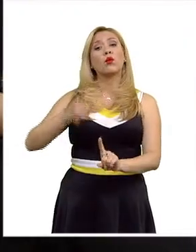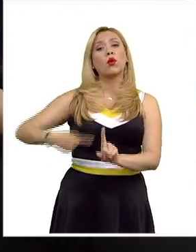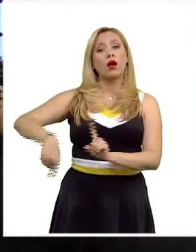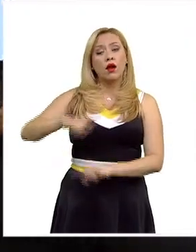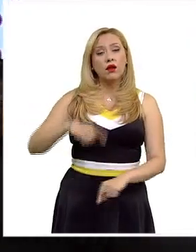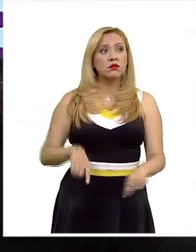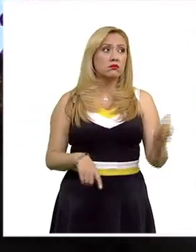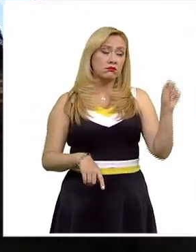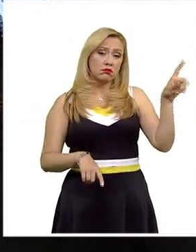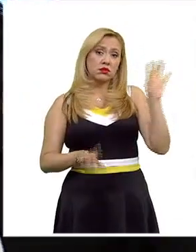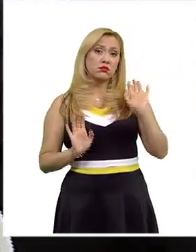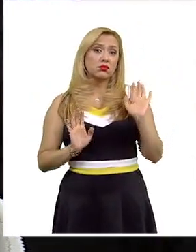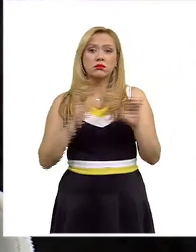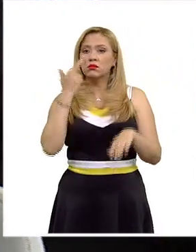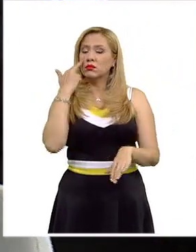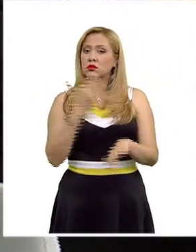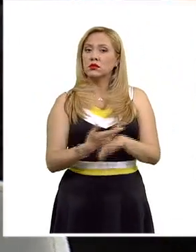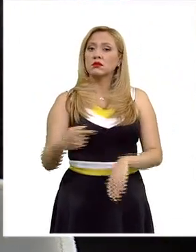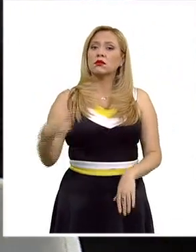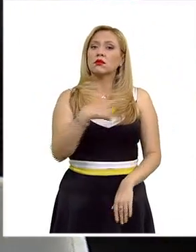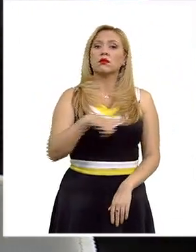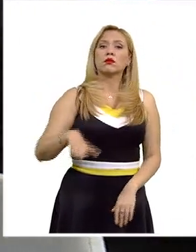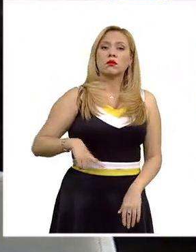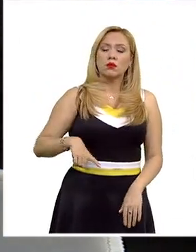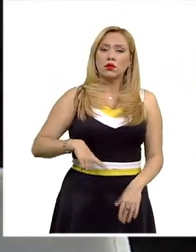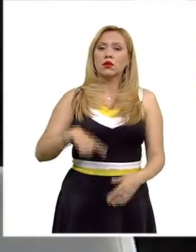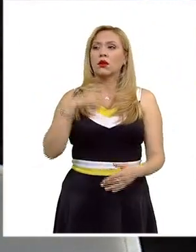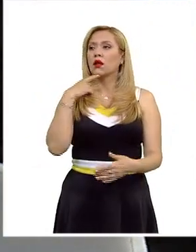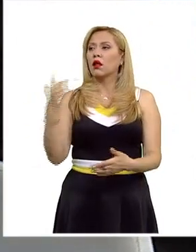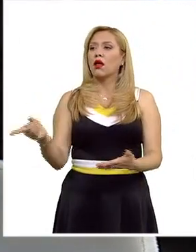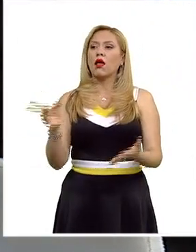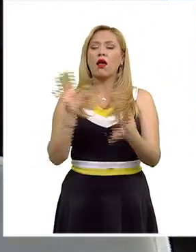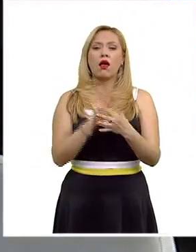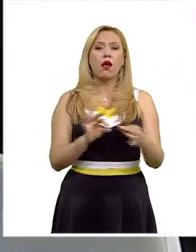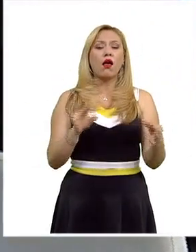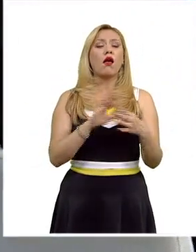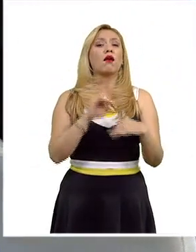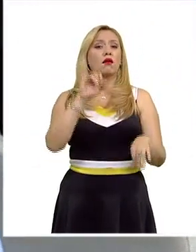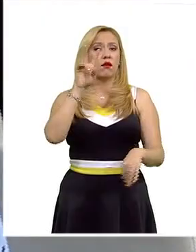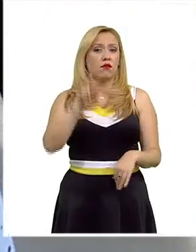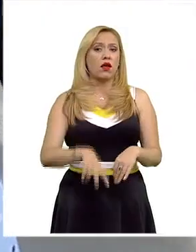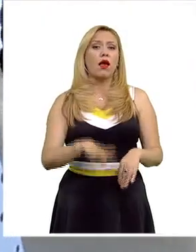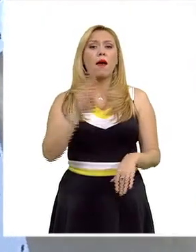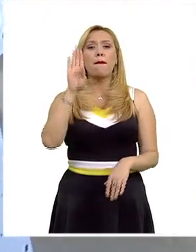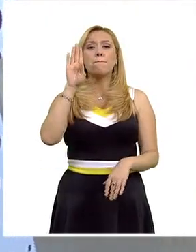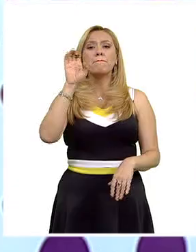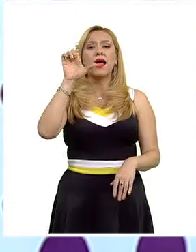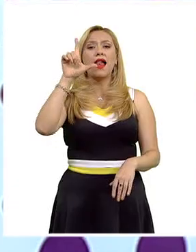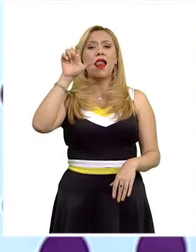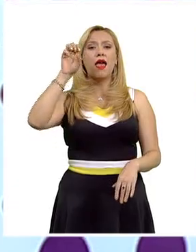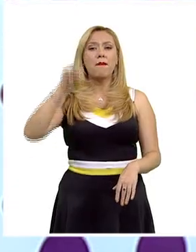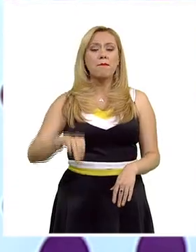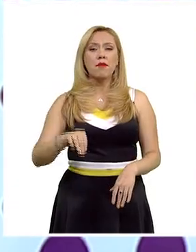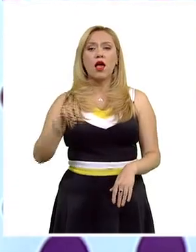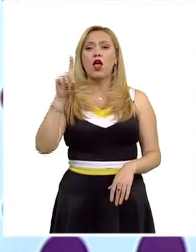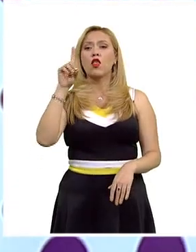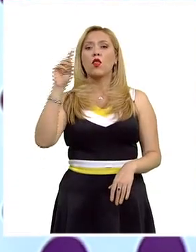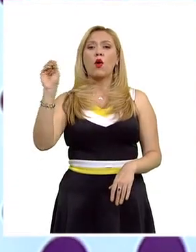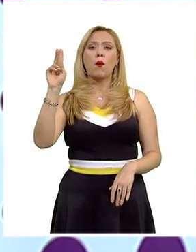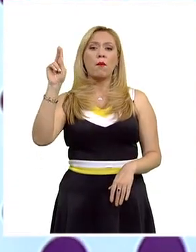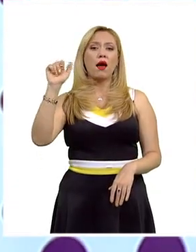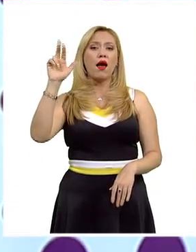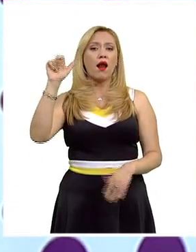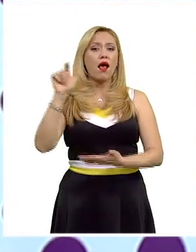parece también que el Estado tiene una responsabilidad. Ya lo citaba Nicole, está la Convención Belém do Pará, está la CEDAW, que